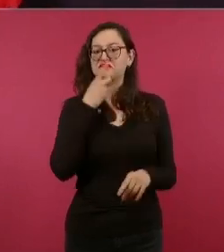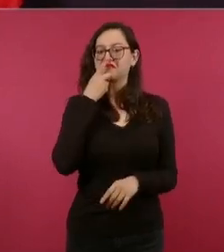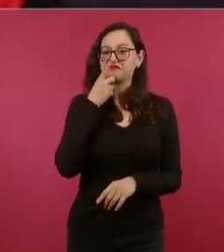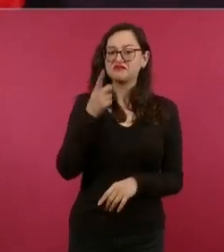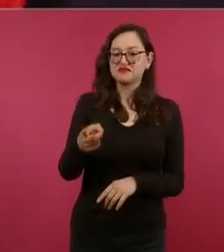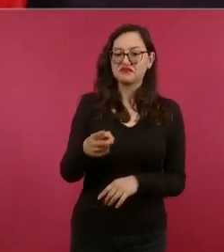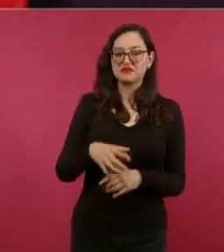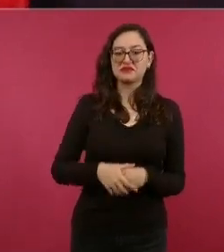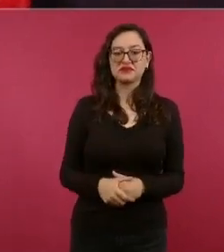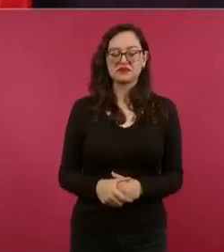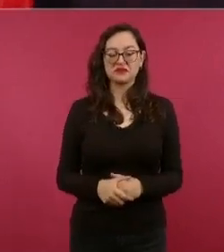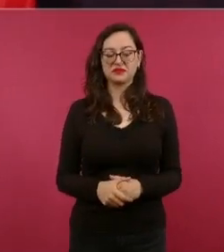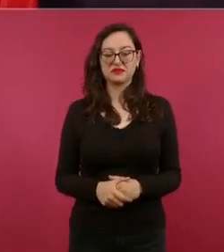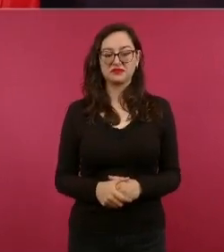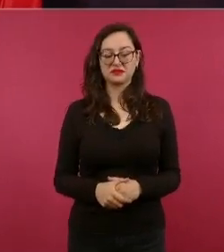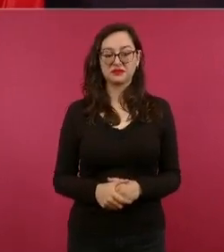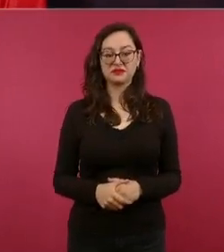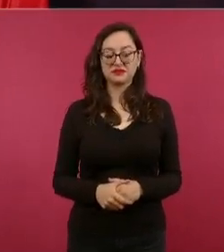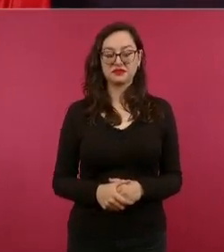No.